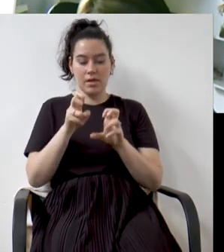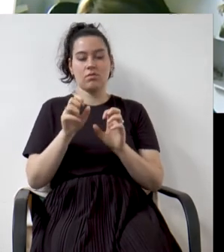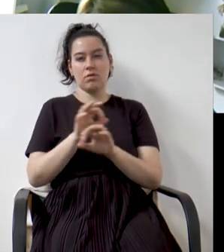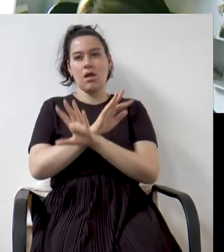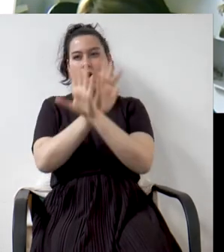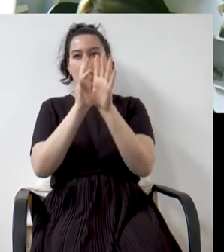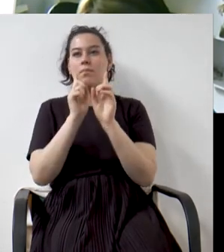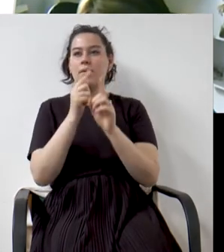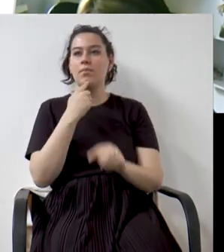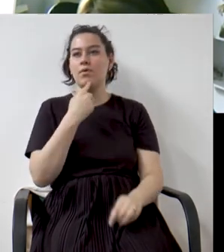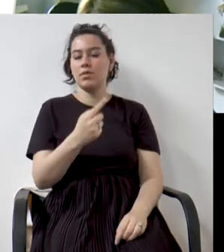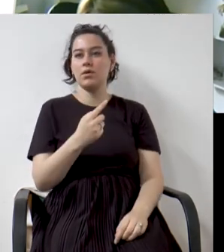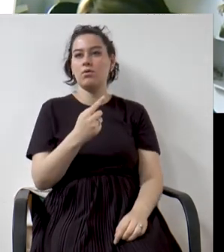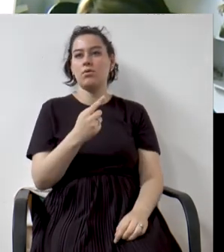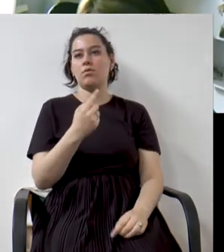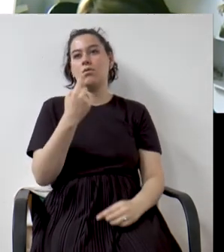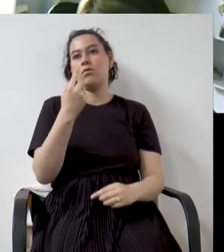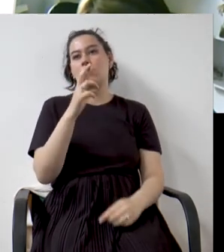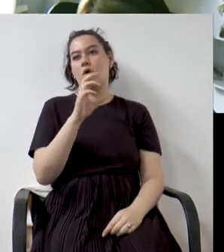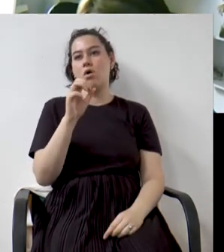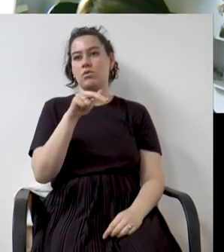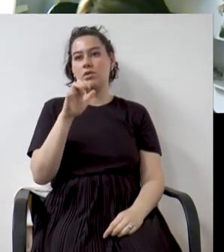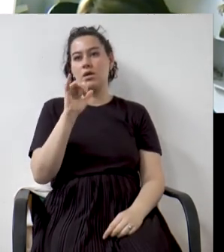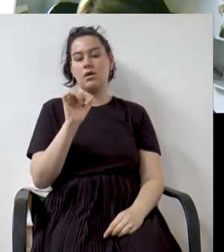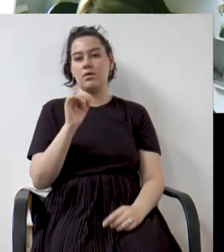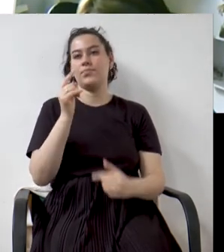clara con lo que dijo Rodney y lo que dijeron los otros